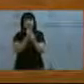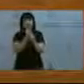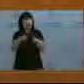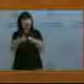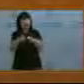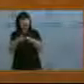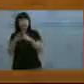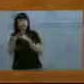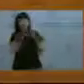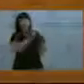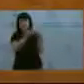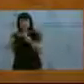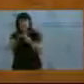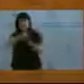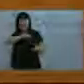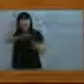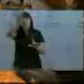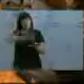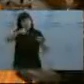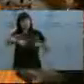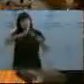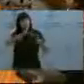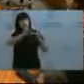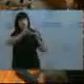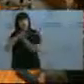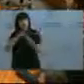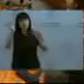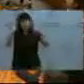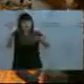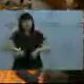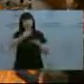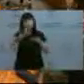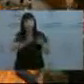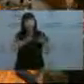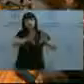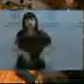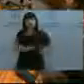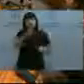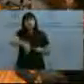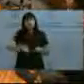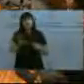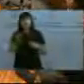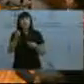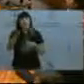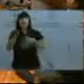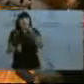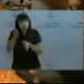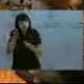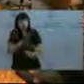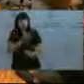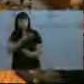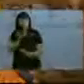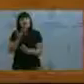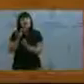un referente estatal. Hubo entendimiento para aprobar el presupuesto. Hubo entendimiento para que el Ejecutivo, los sindicatos, la Federación Asturiana de